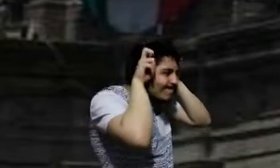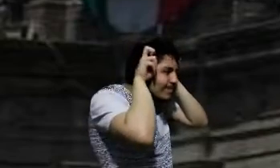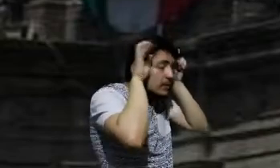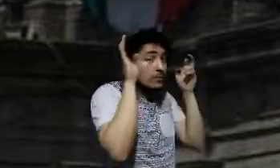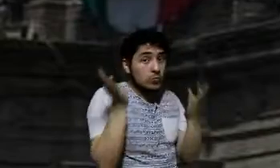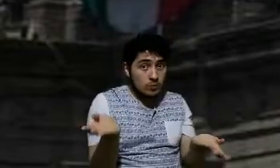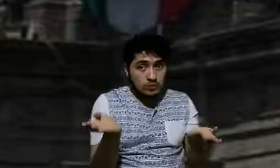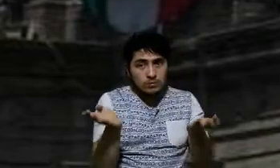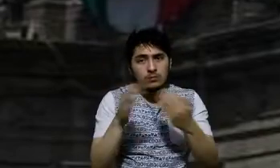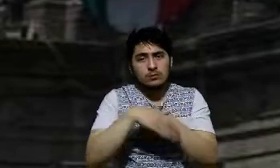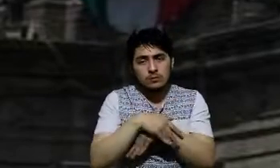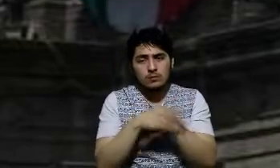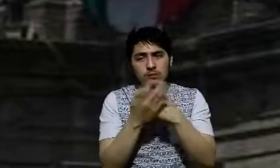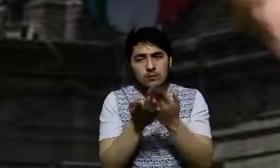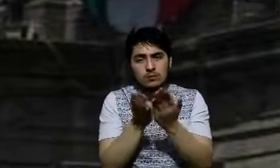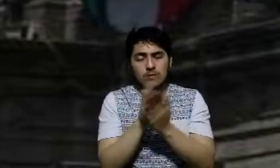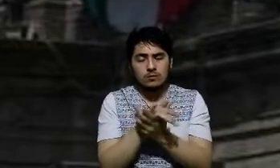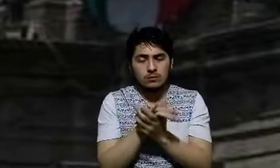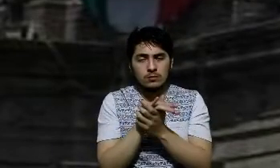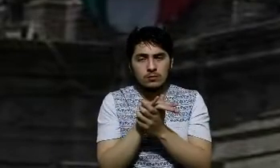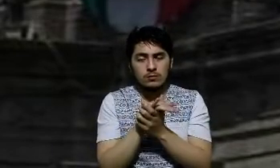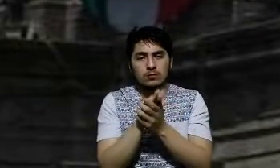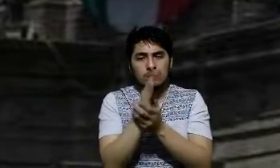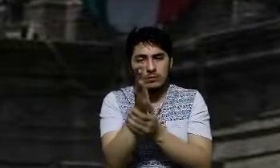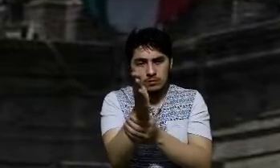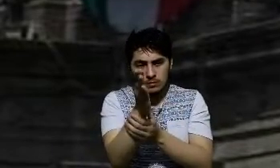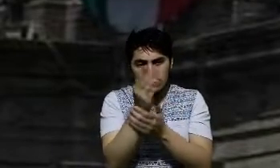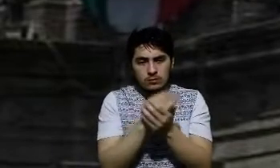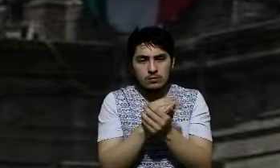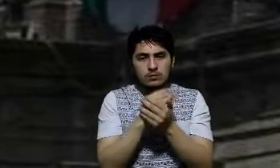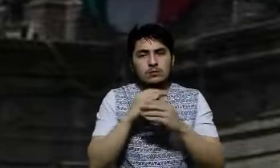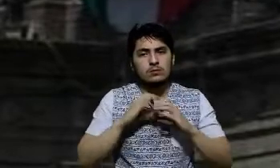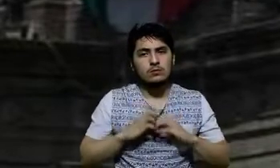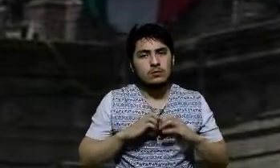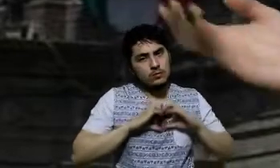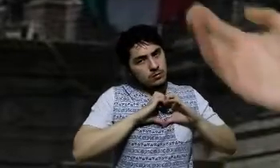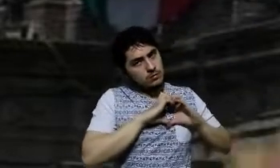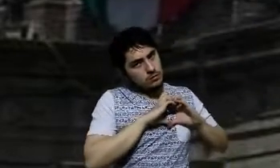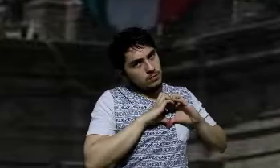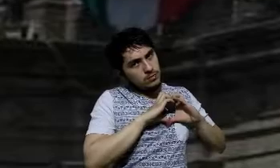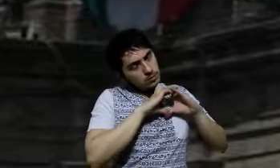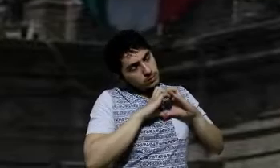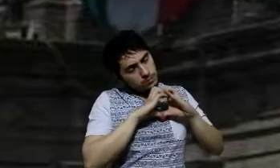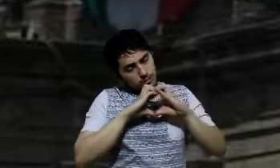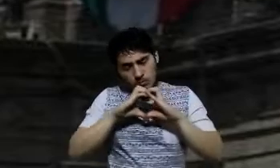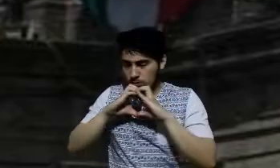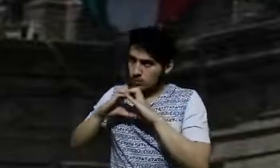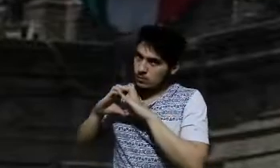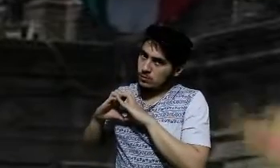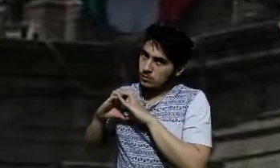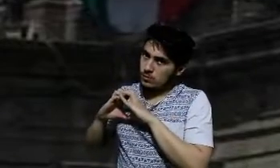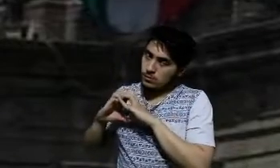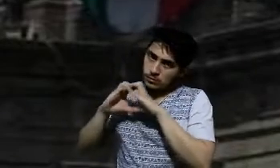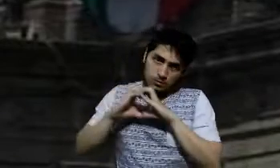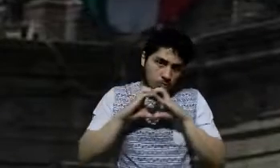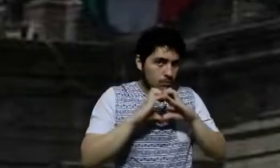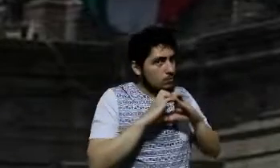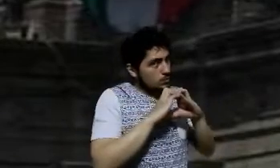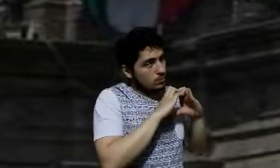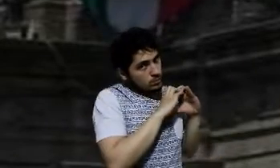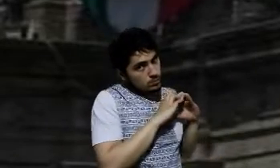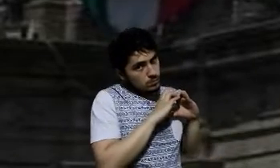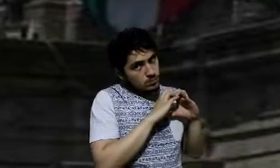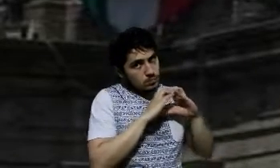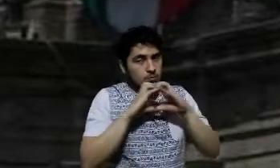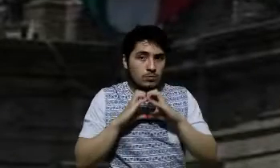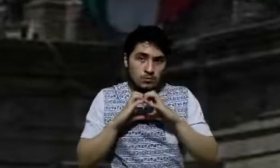Eso tampoco tenía que decir. Entonces, ¿cómo va a pagar el pueblo esas pensiones? Y yo prometí pensiones. O sea, ¿me está diciendo